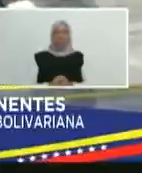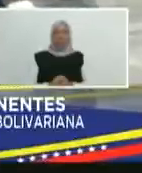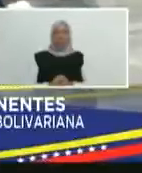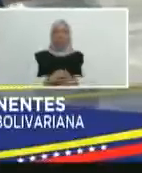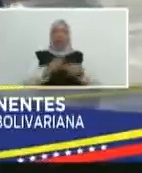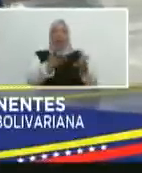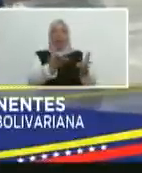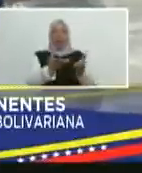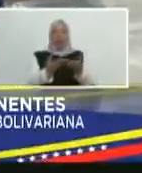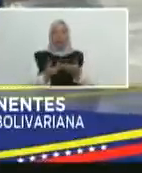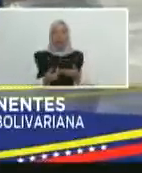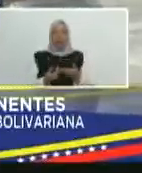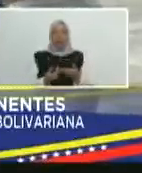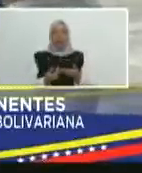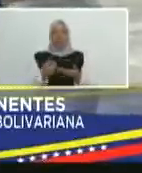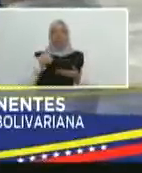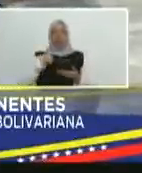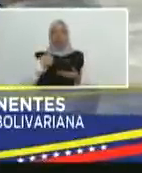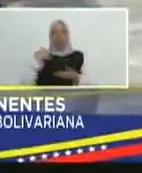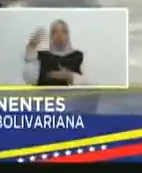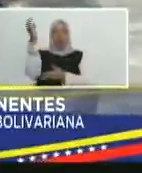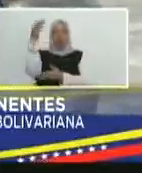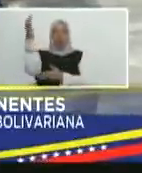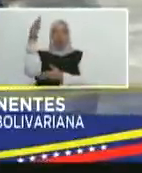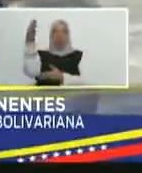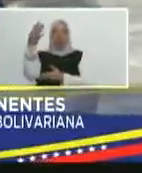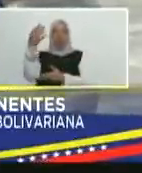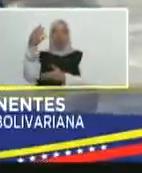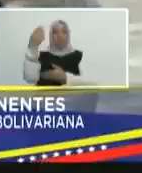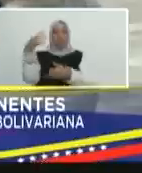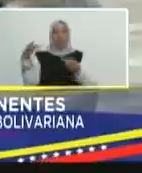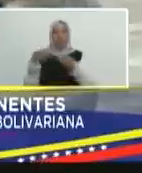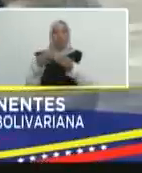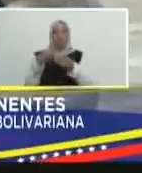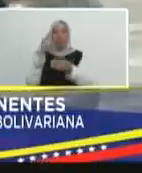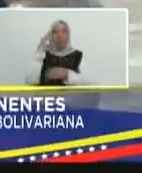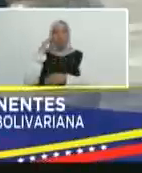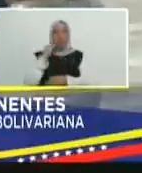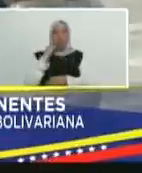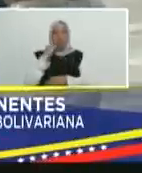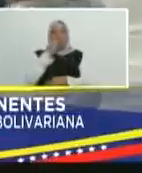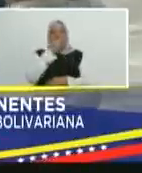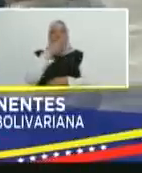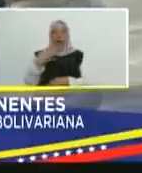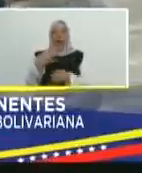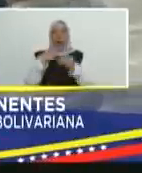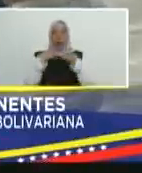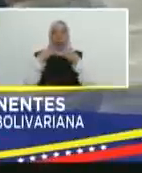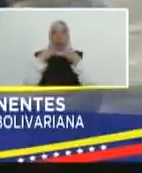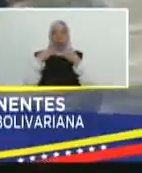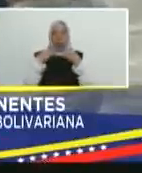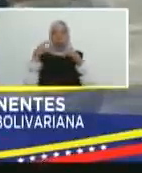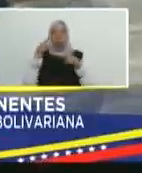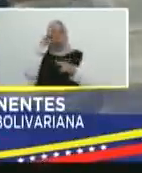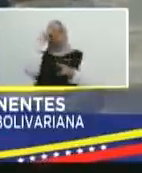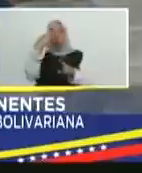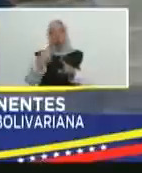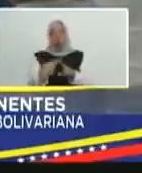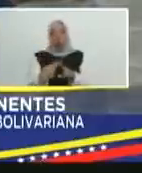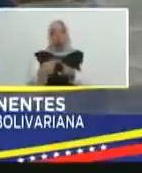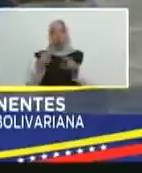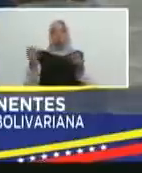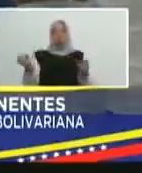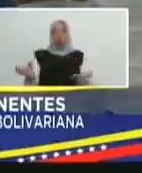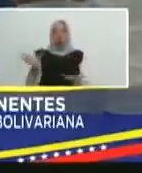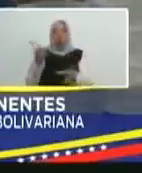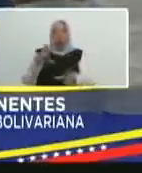Recibo el estandarte invicto de la Armada Bolivariana Bicentenaria, con honor, con